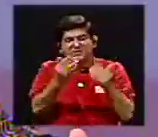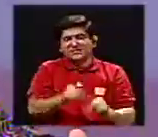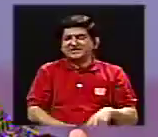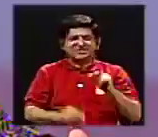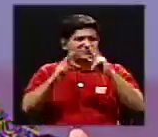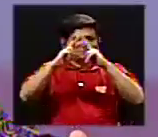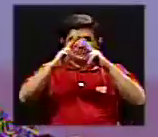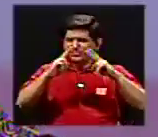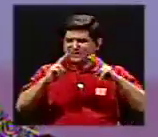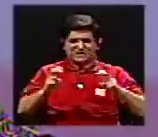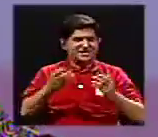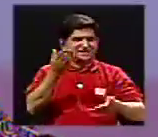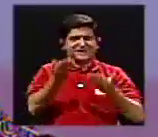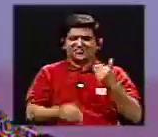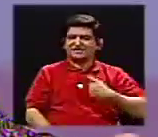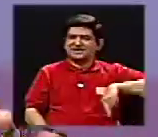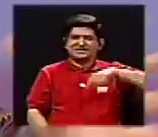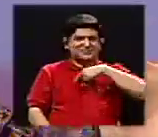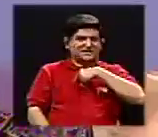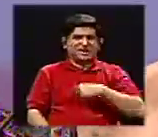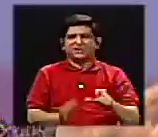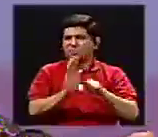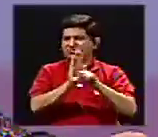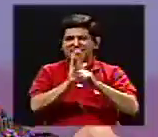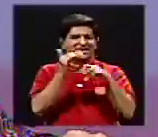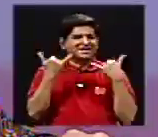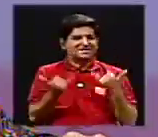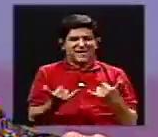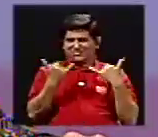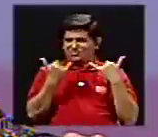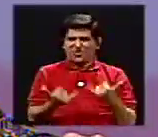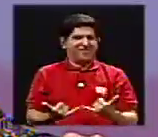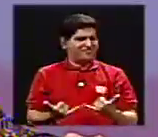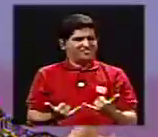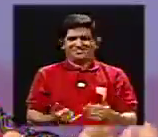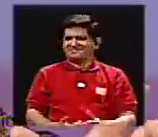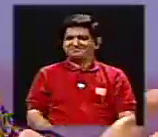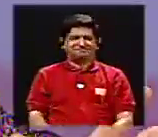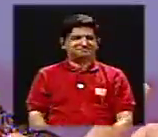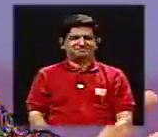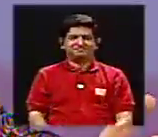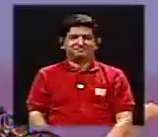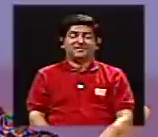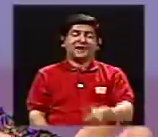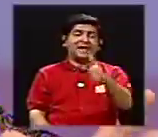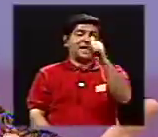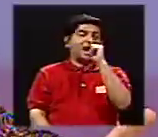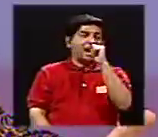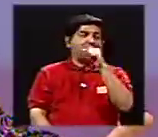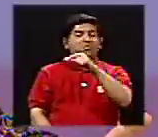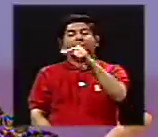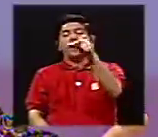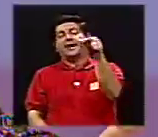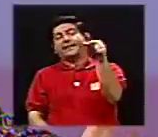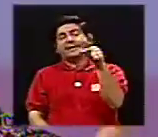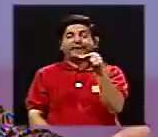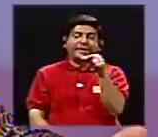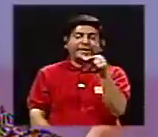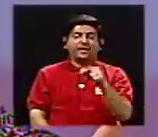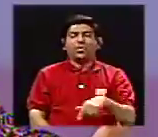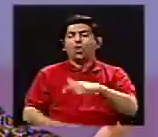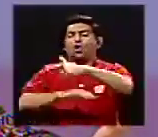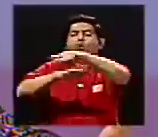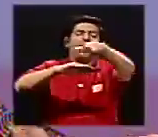no ha sido considerado, por ejemplo, dentro de nuestras leyes actuales. El agua, el río,